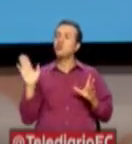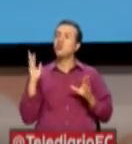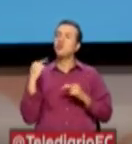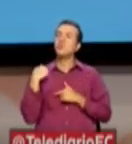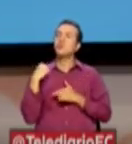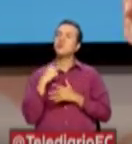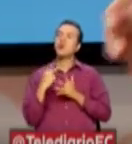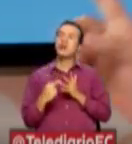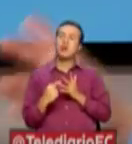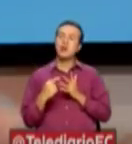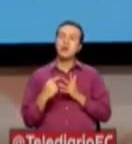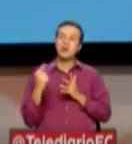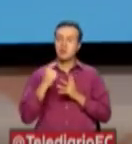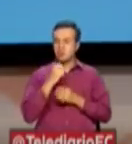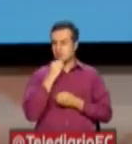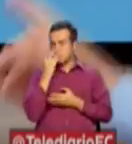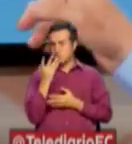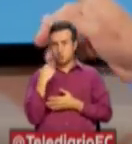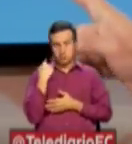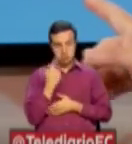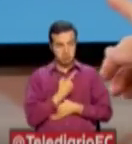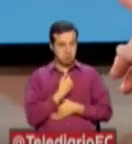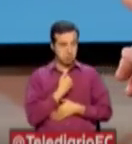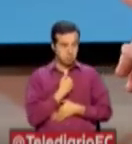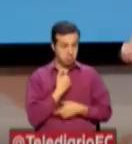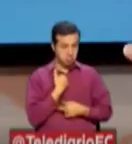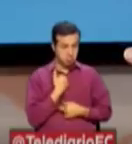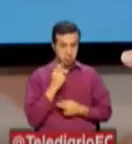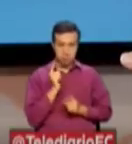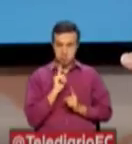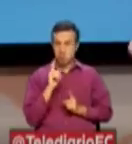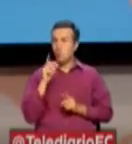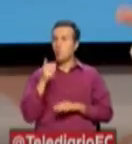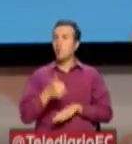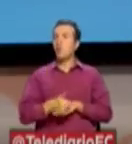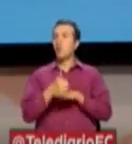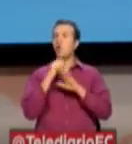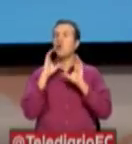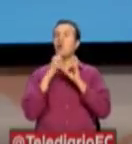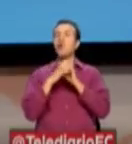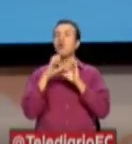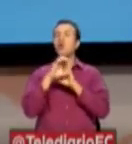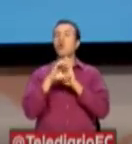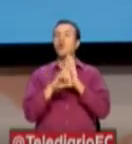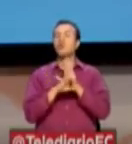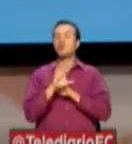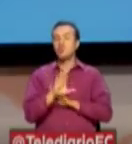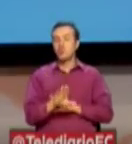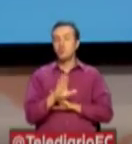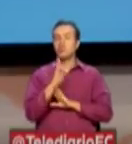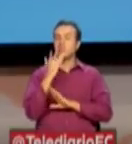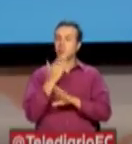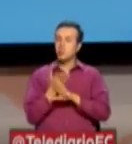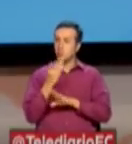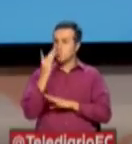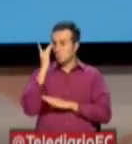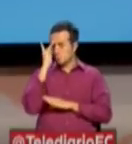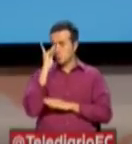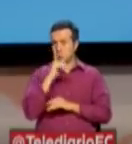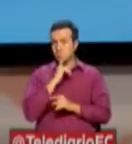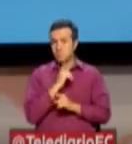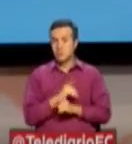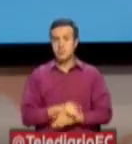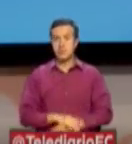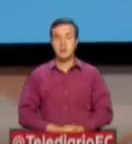ese mandar yo me nosotros no somos los competentes sino más bien la corte conceptual por eso hemos planteado esta resolución que dicho sea de